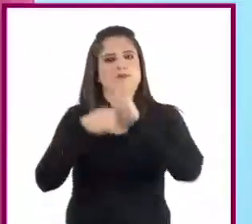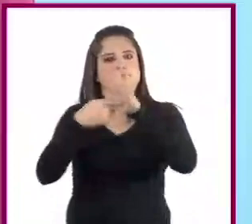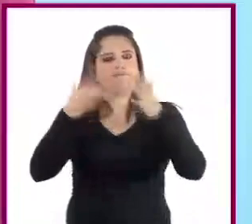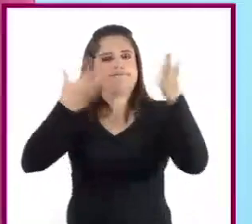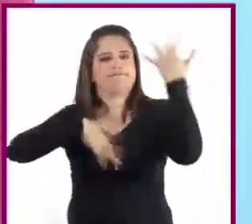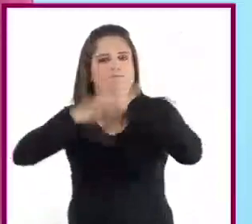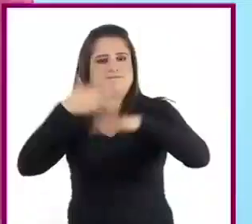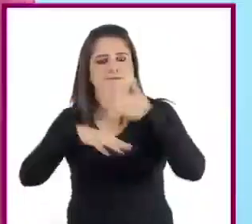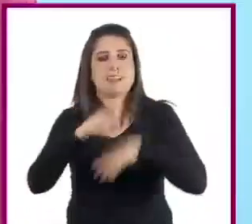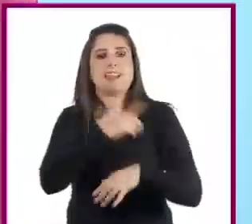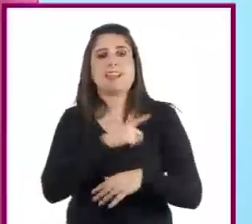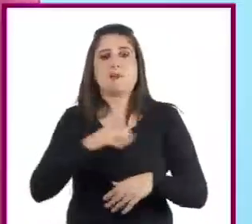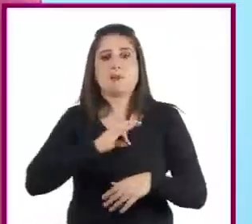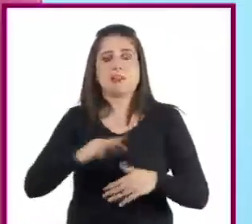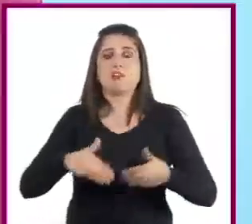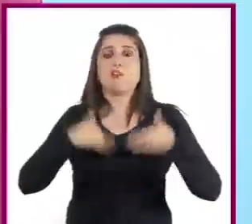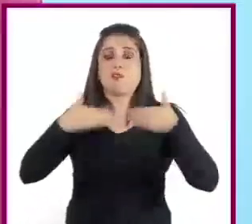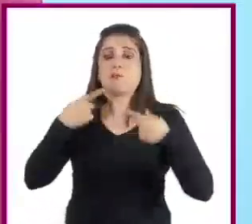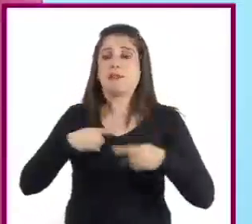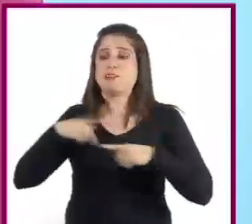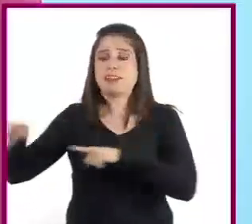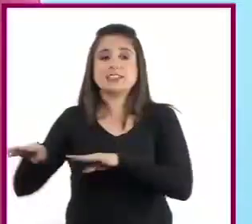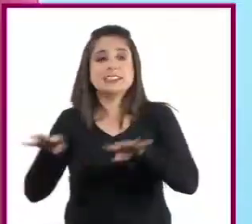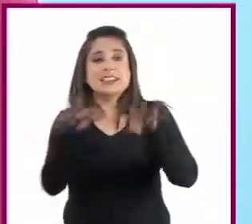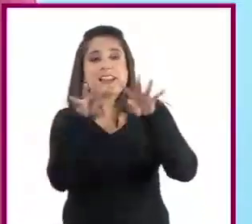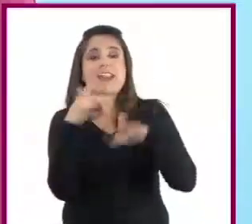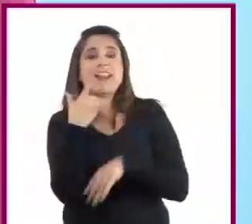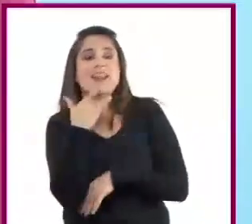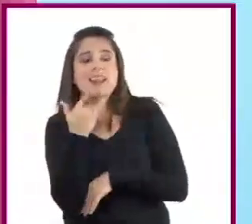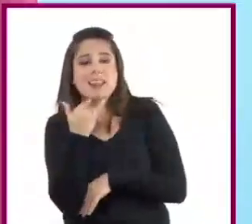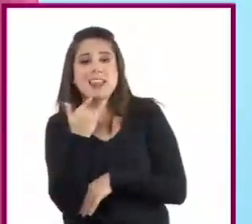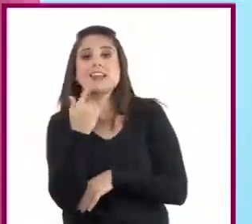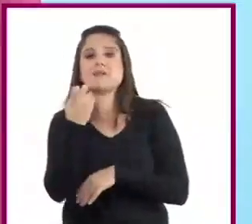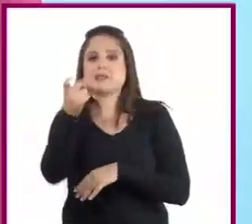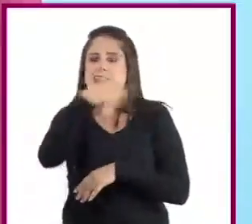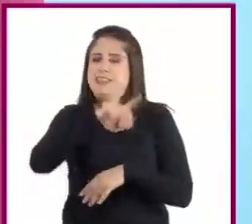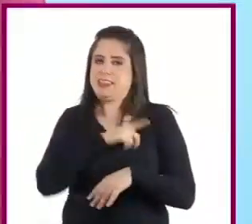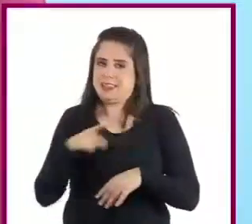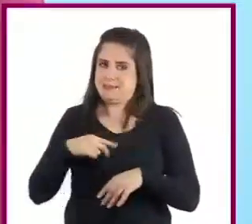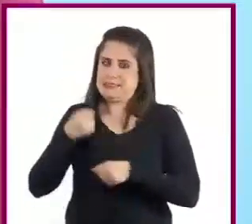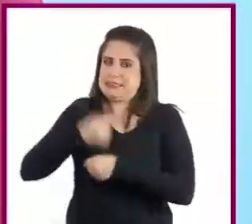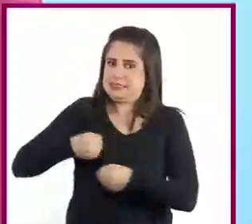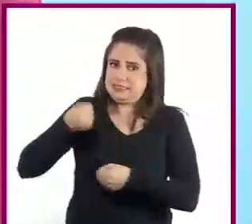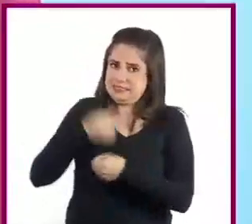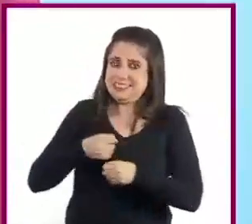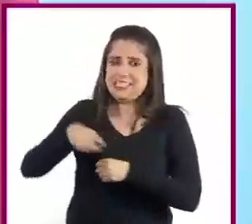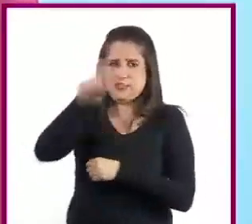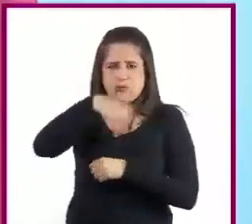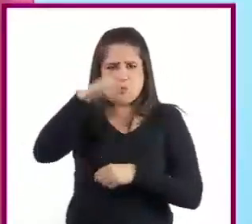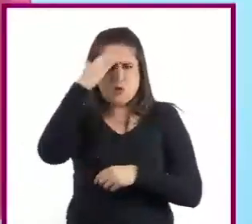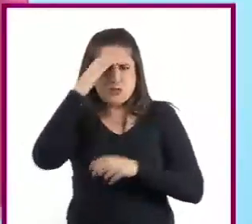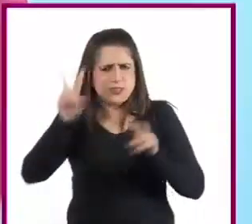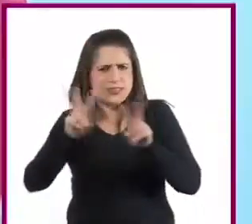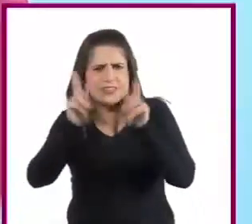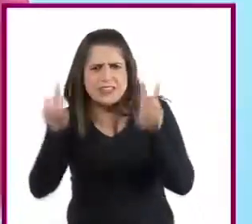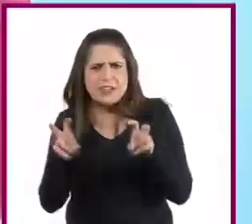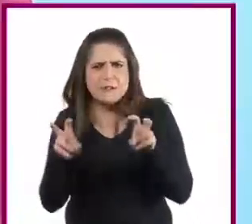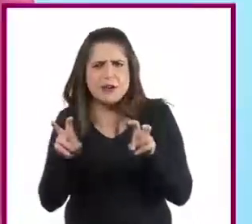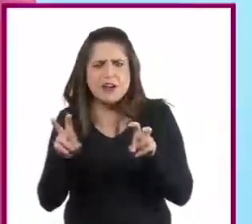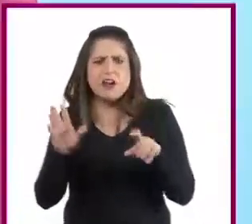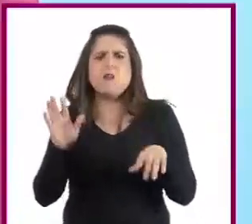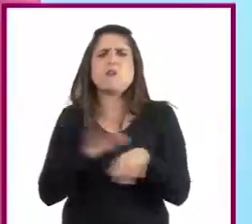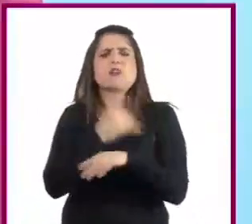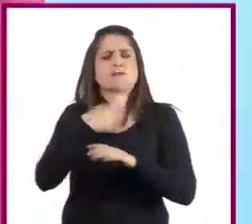ayuda a generar confianza en la audiencia. Por eso debemos trabajarlo. Si conocemos el tema, ¿por qué